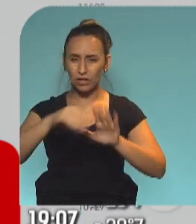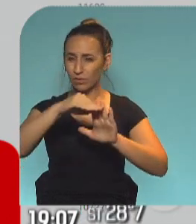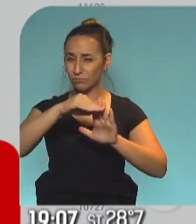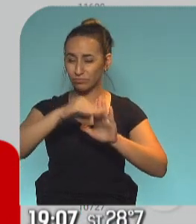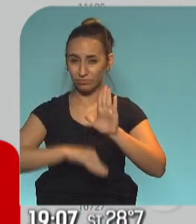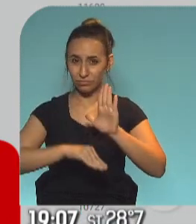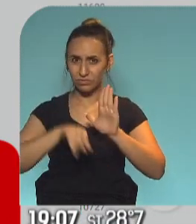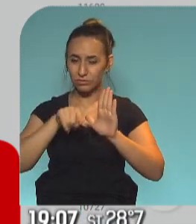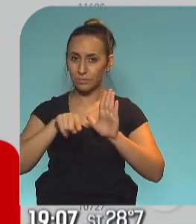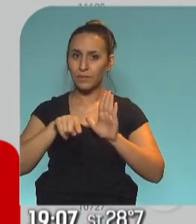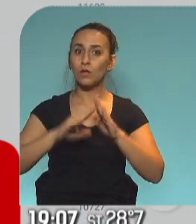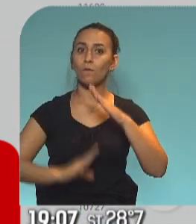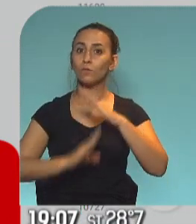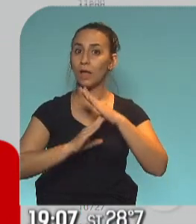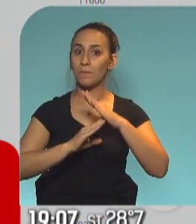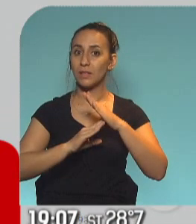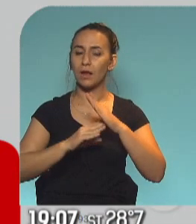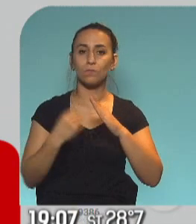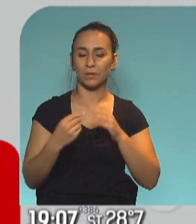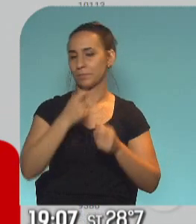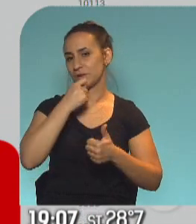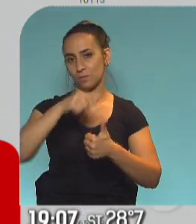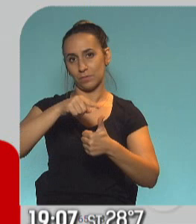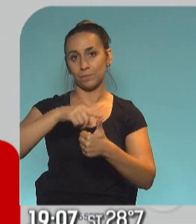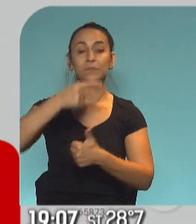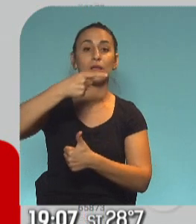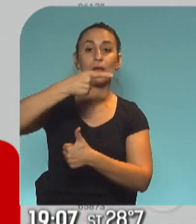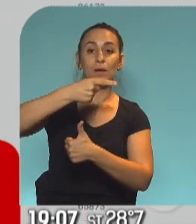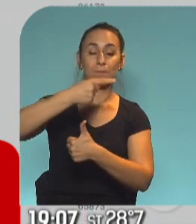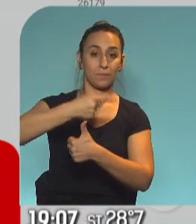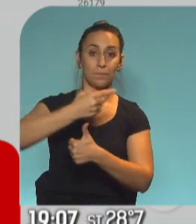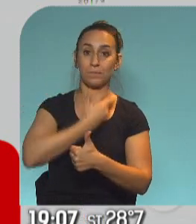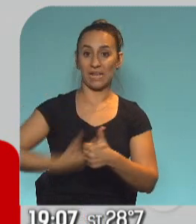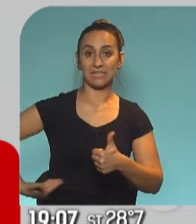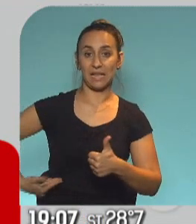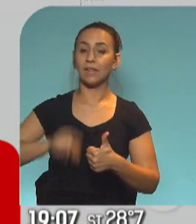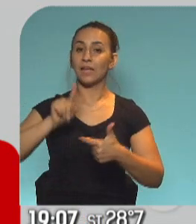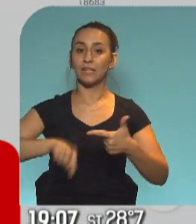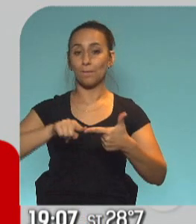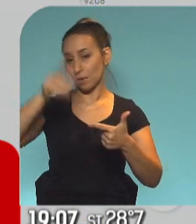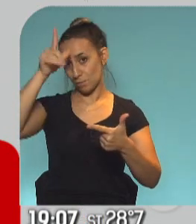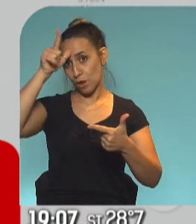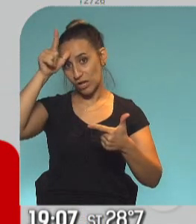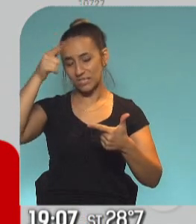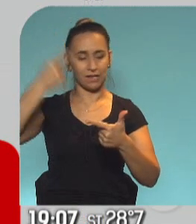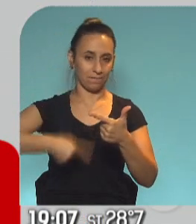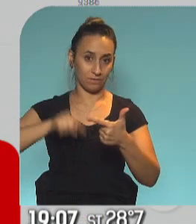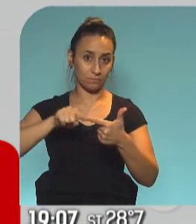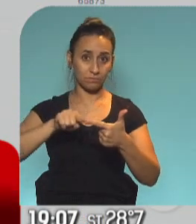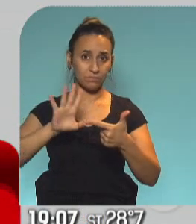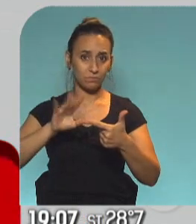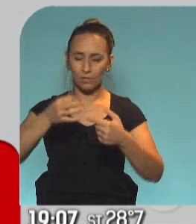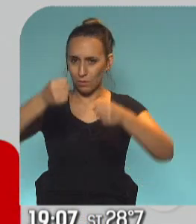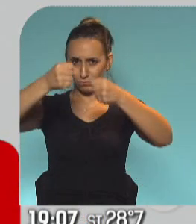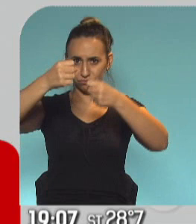Sí. Claro, porque ahí está, por ejemplo, el presidente y las fuerzas de seguridad, por ejemplo. En lo amplio que es. Por